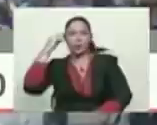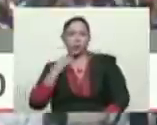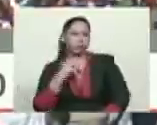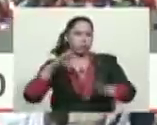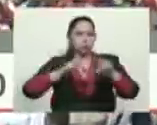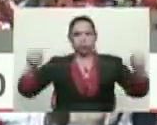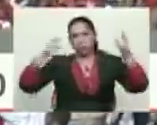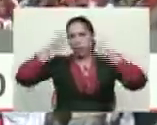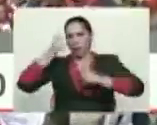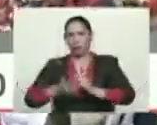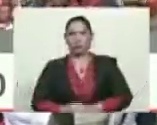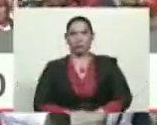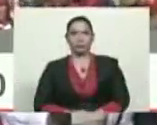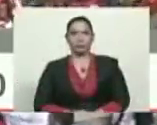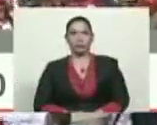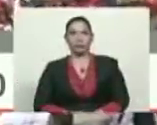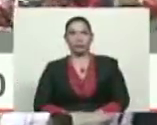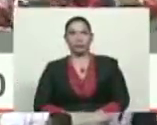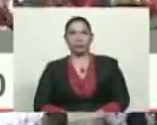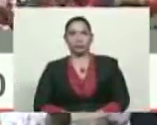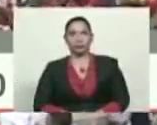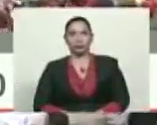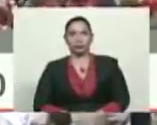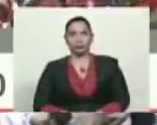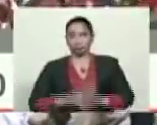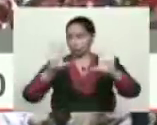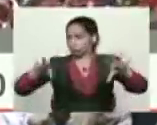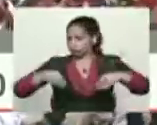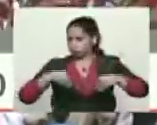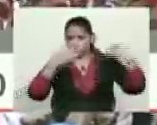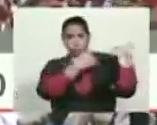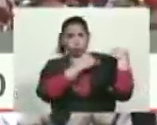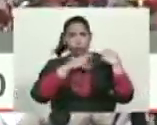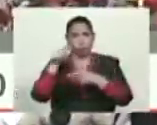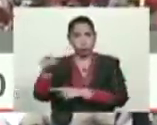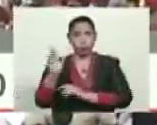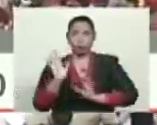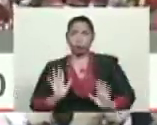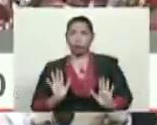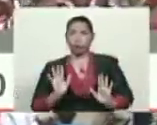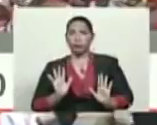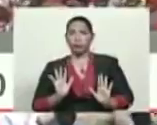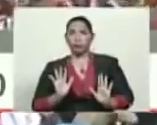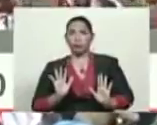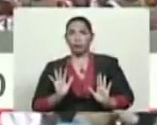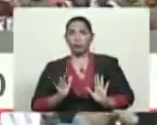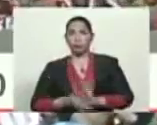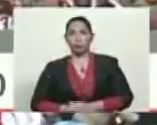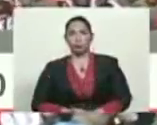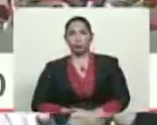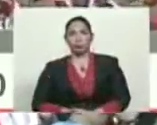y de Chávez. ¡Que asuman su responsabilidad!